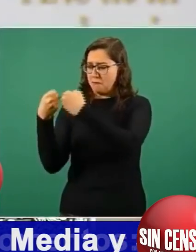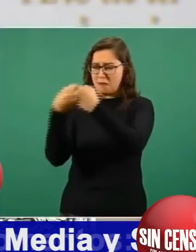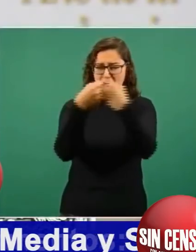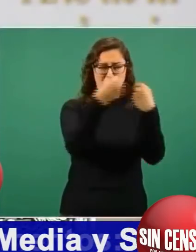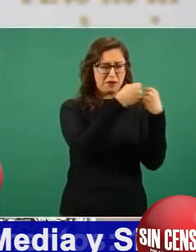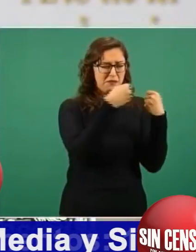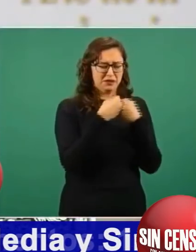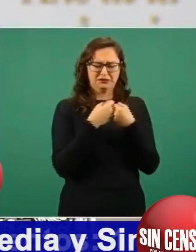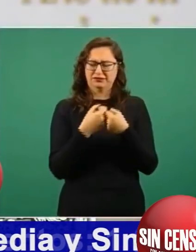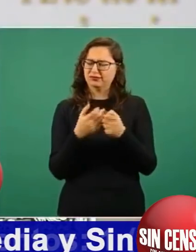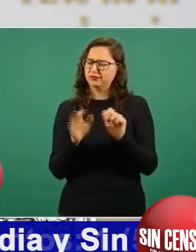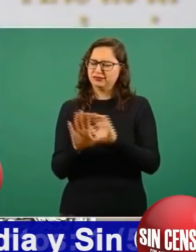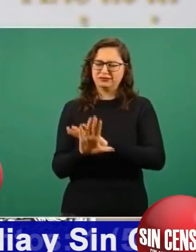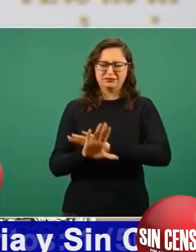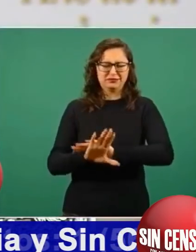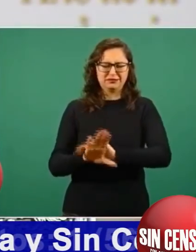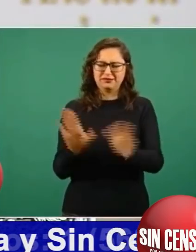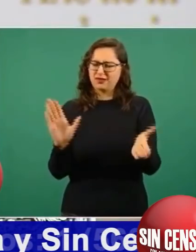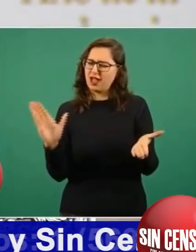un mundo